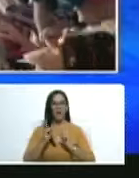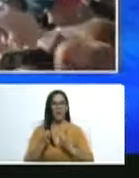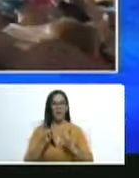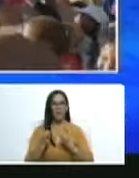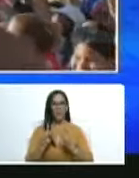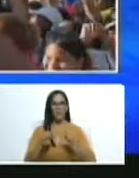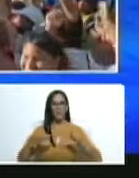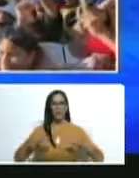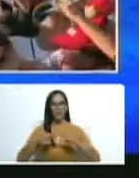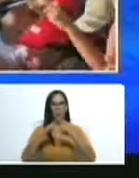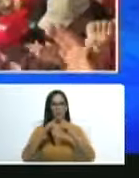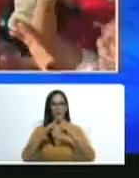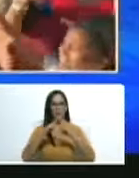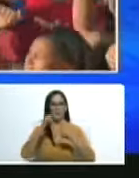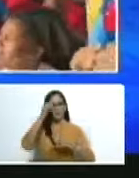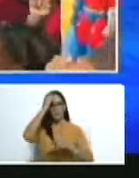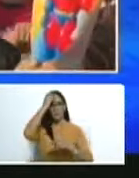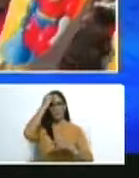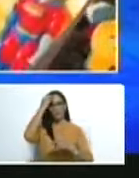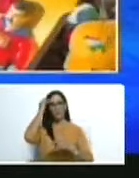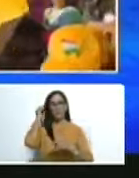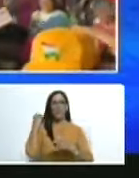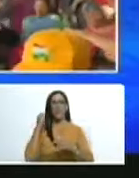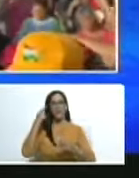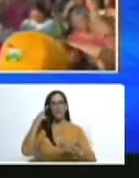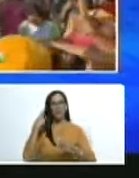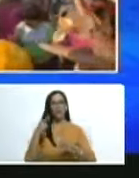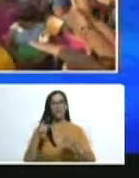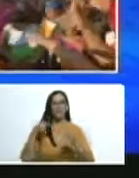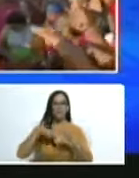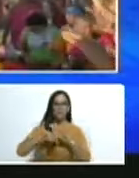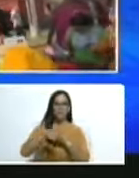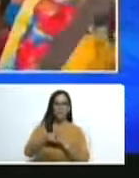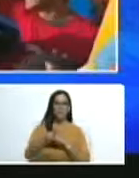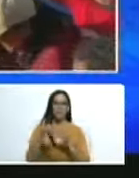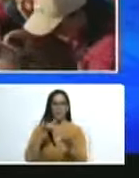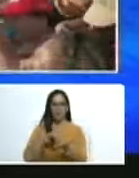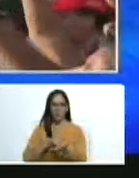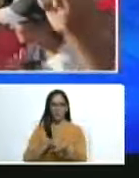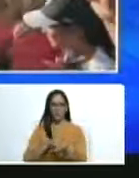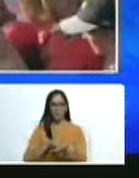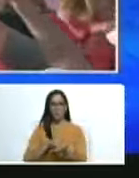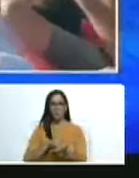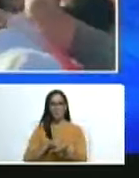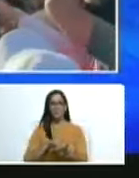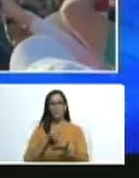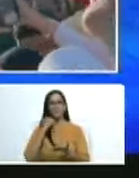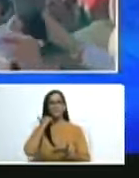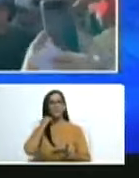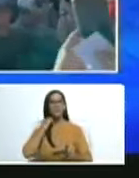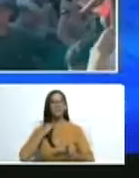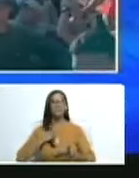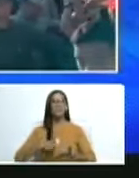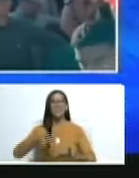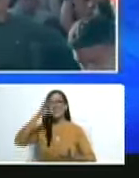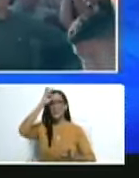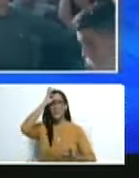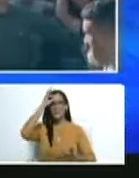puntos. Esto creo que son las imágenes saliendo del aeropuerto. No sé cómo se